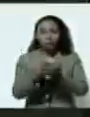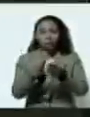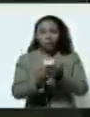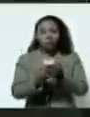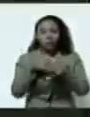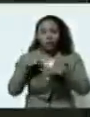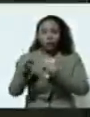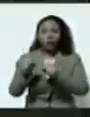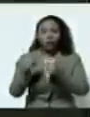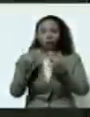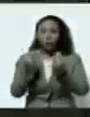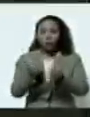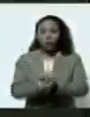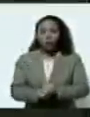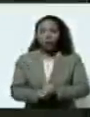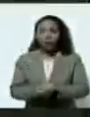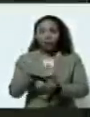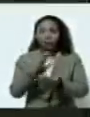Es evidente.